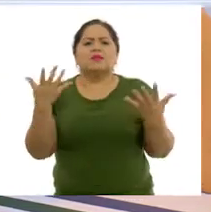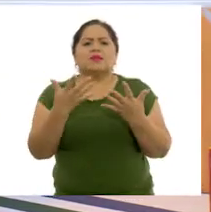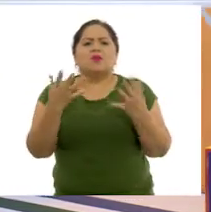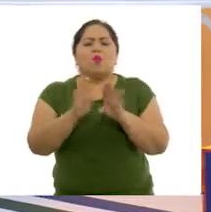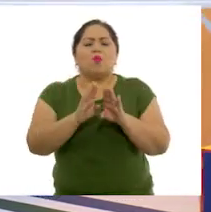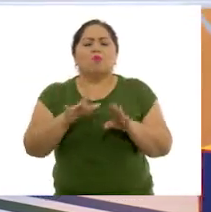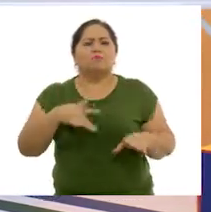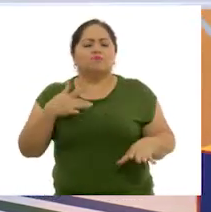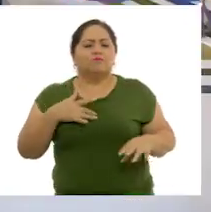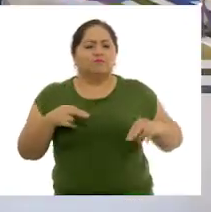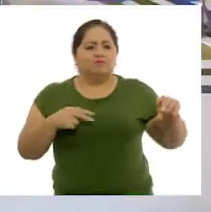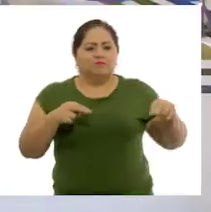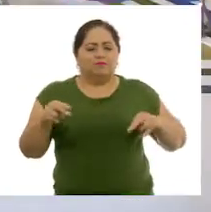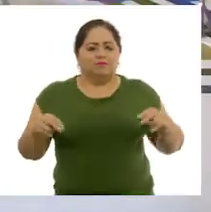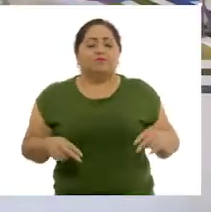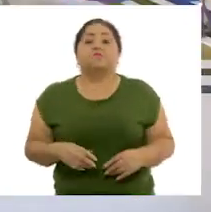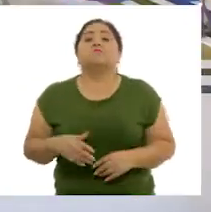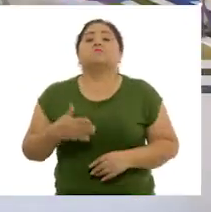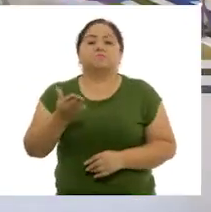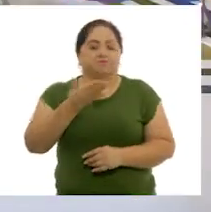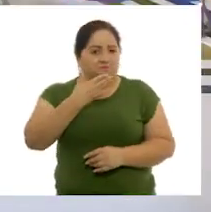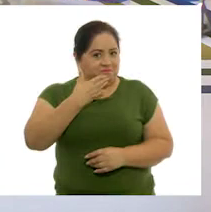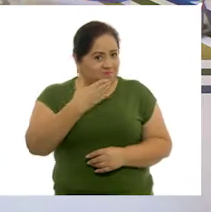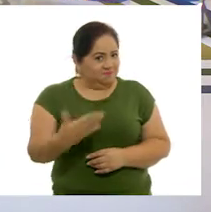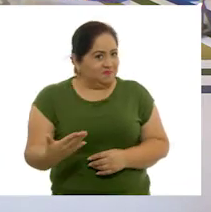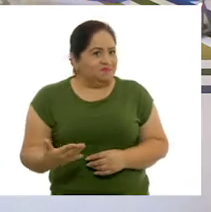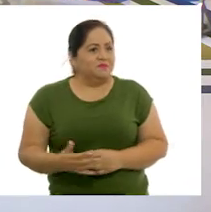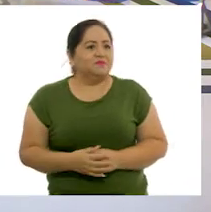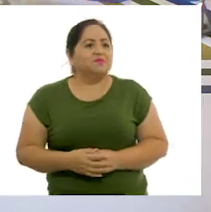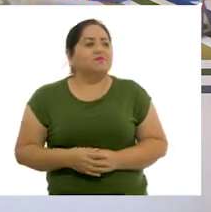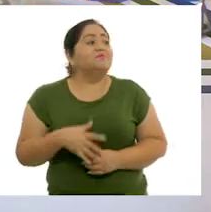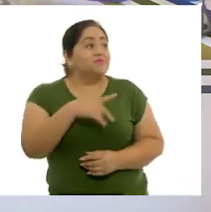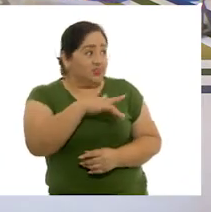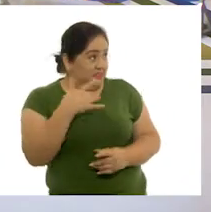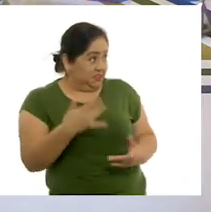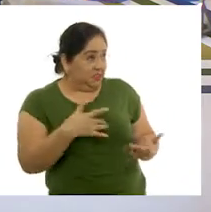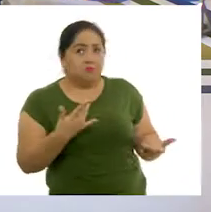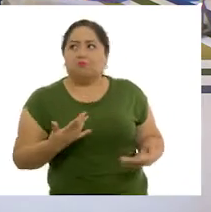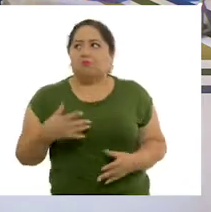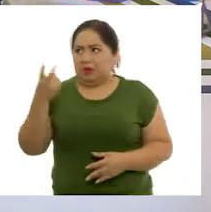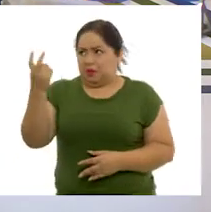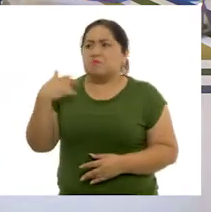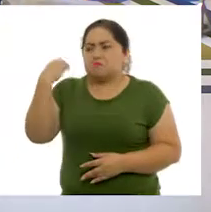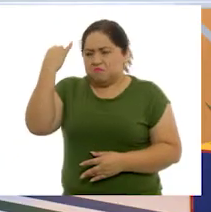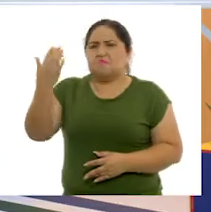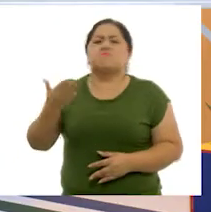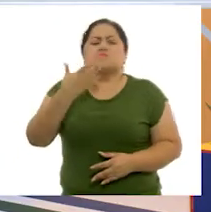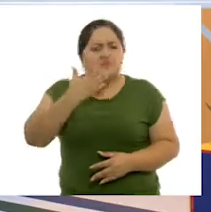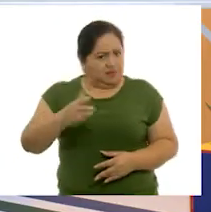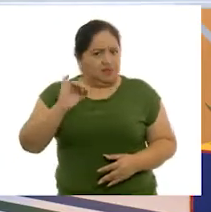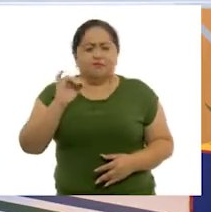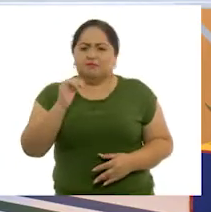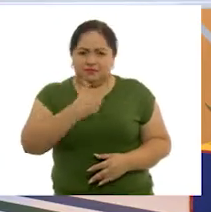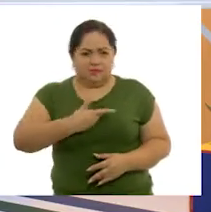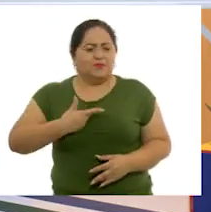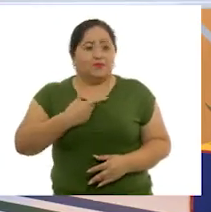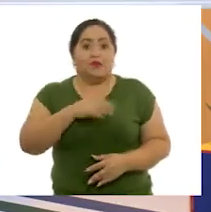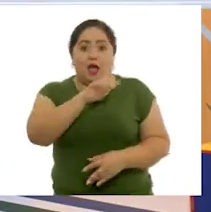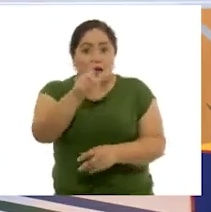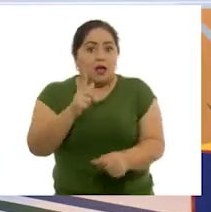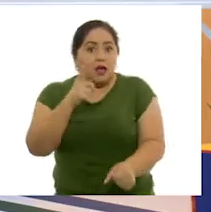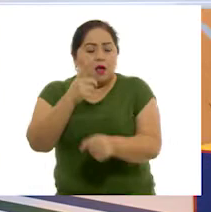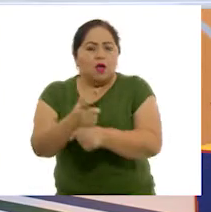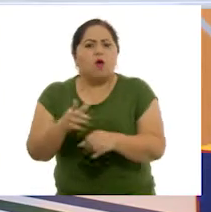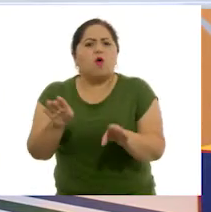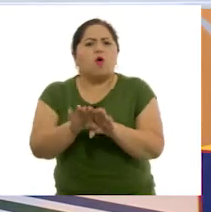secuencia. Muy bien. ¿Qué te parece? Me encanta la idea. ¿Qué tal, niñas y niños? ¿Se han dado cuenta